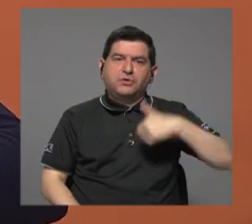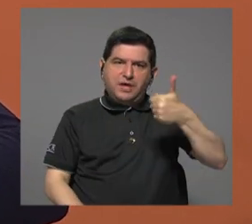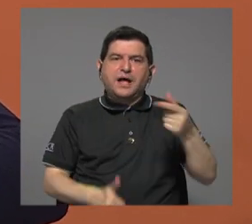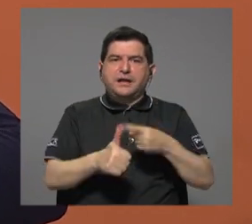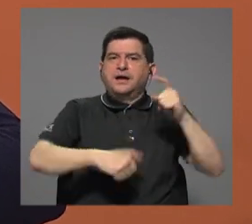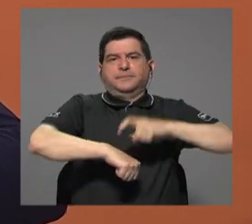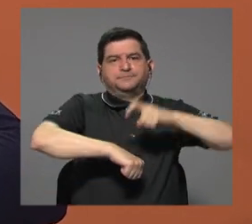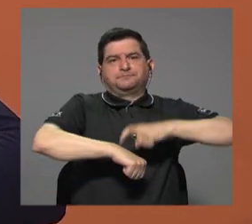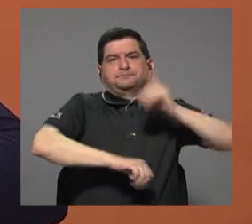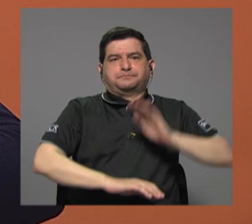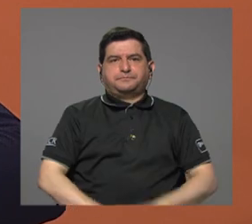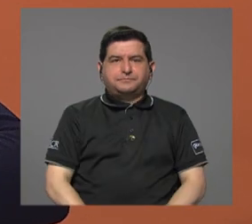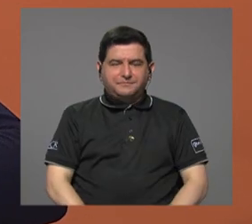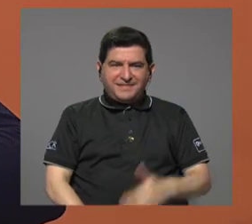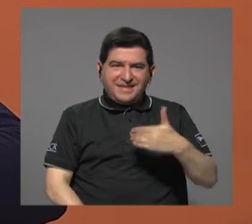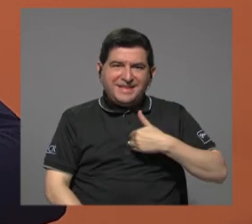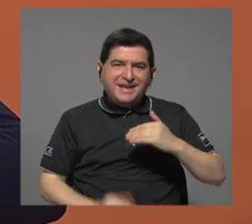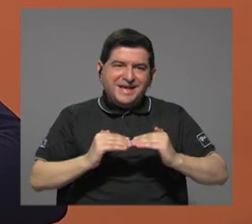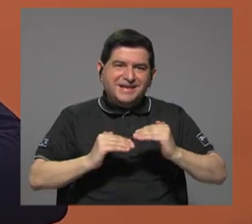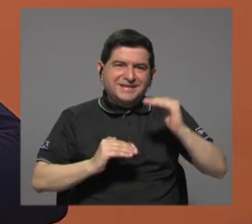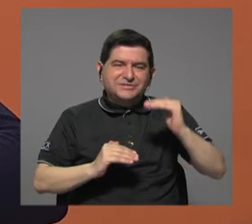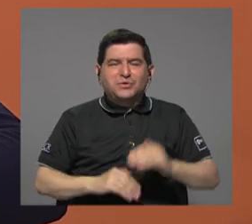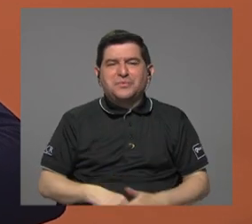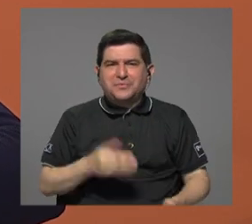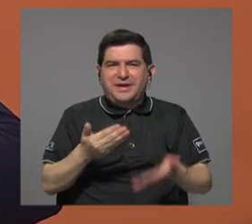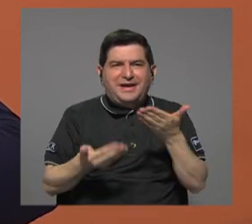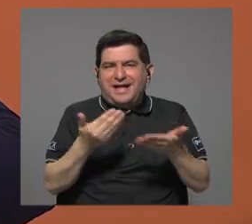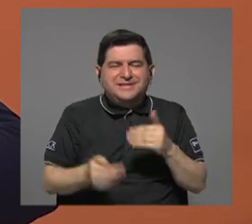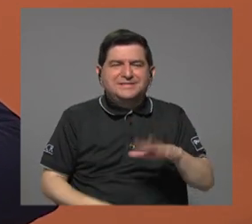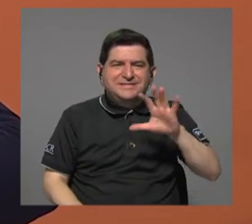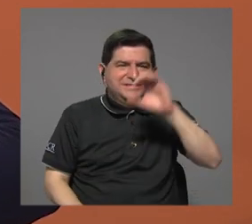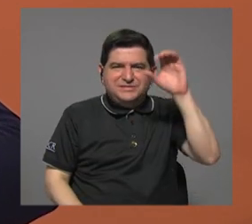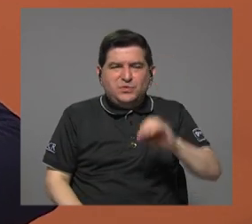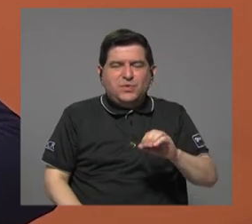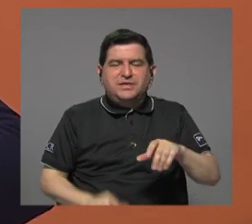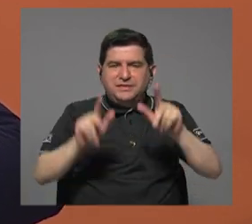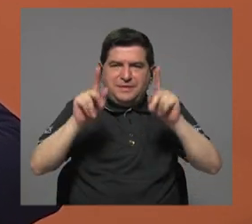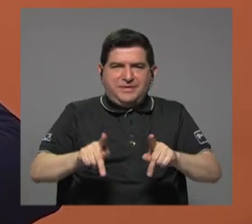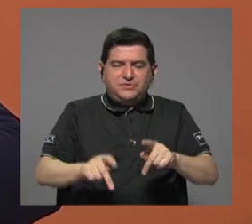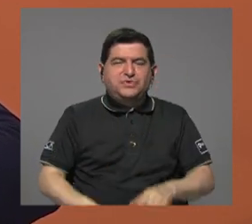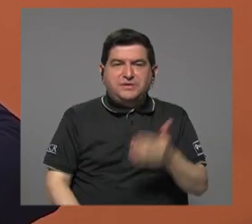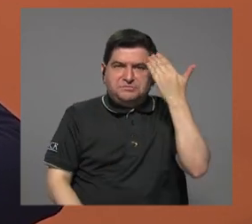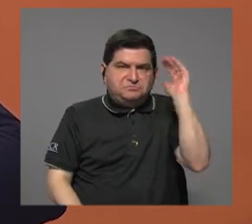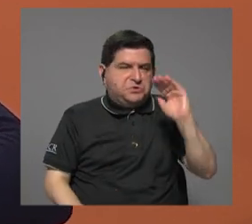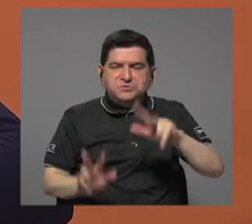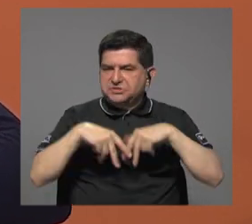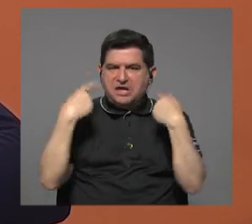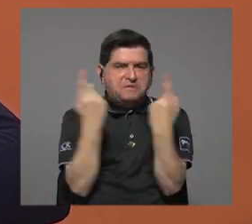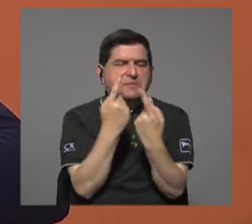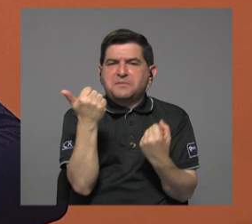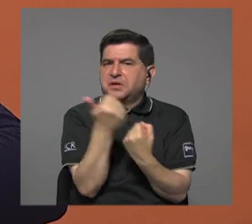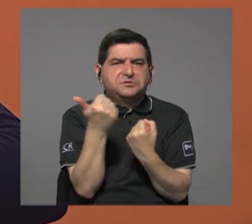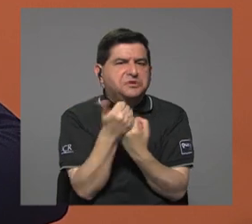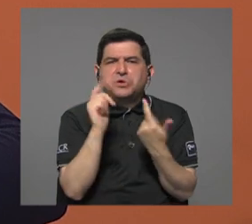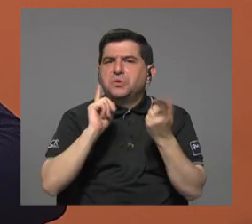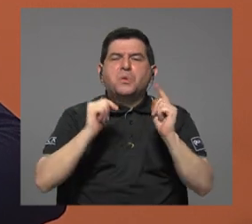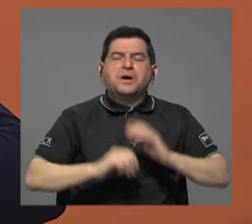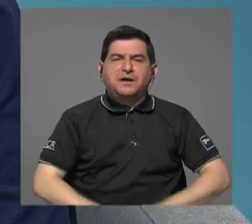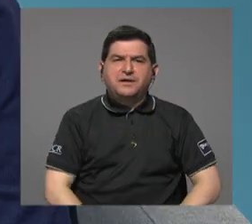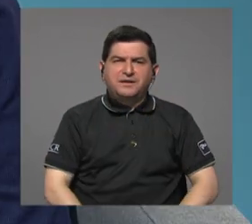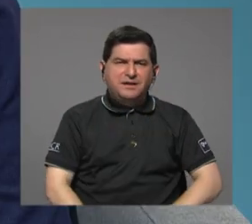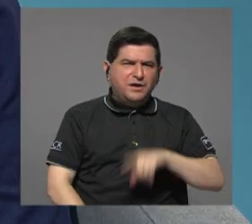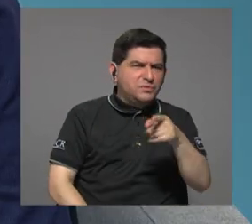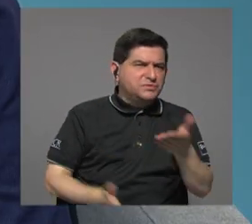ronda tenemos más de un 50% básicamente de personas que no saben con qué partido político van a simpatizar y yo no sé si